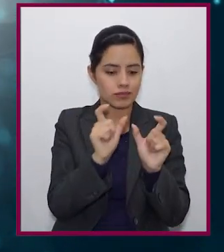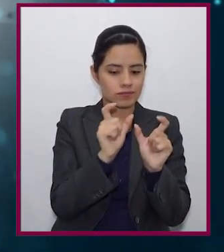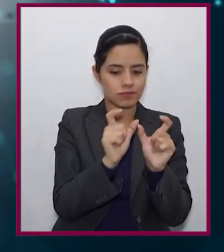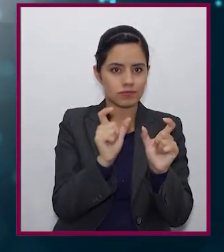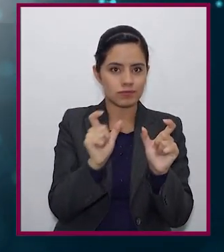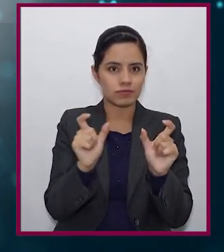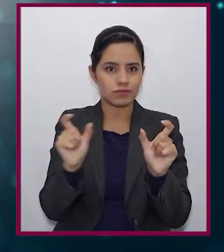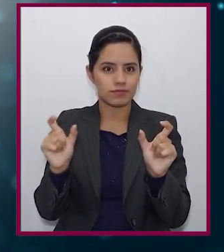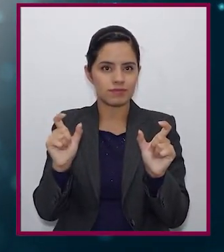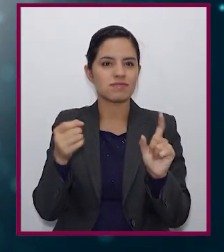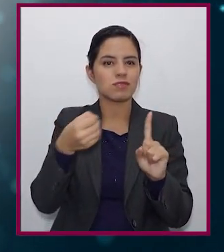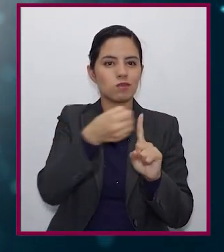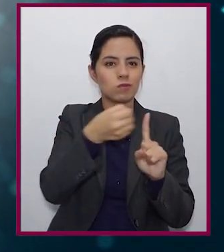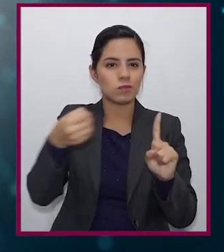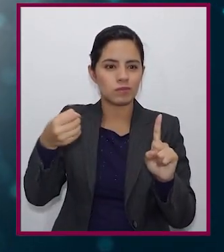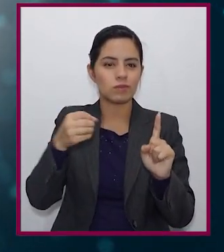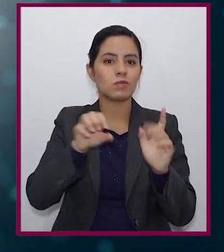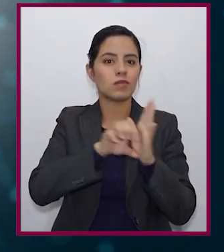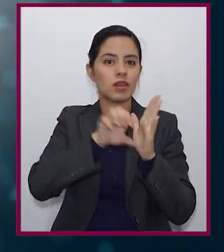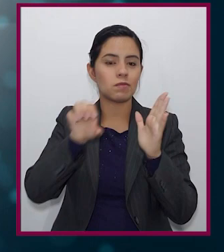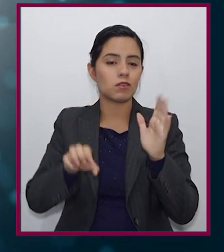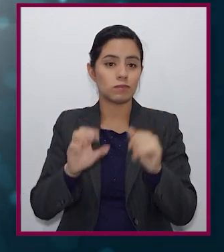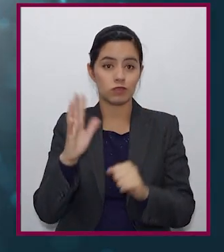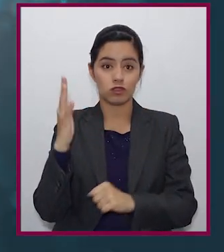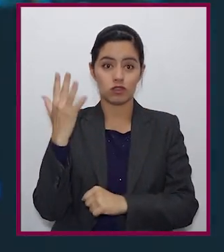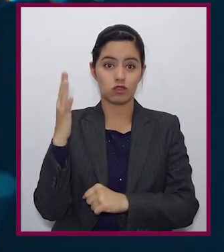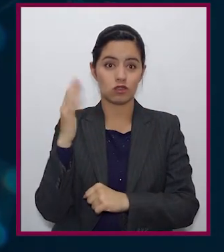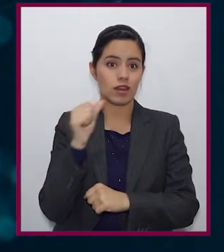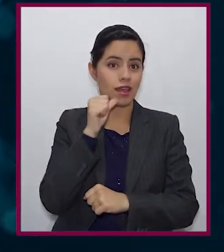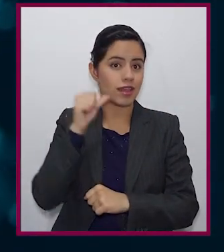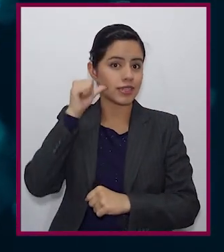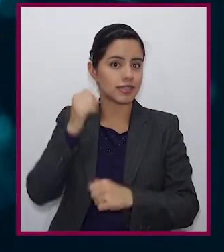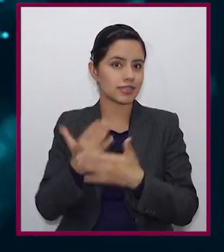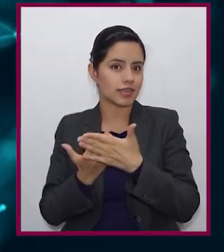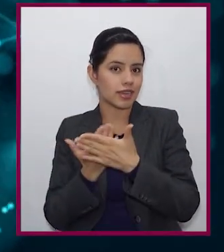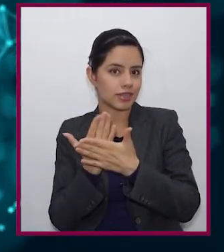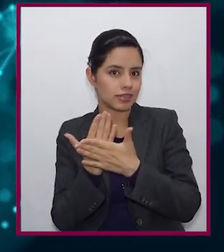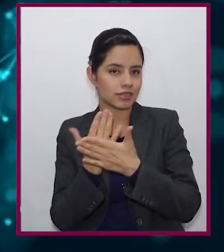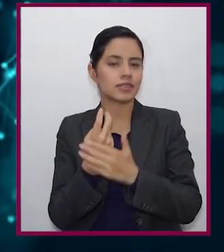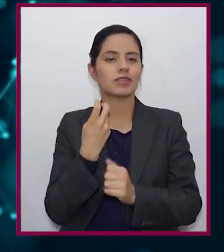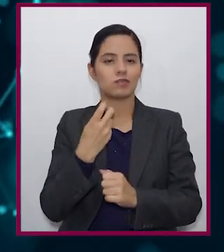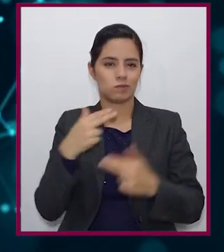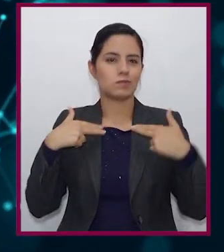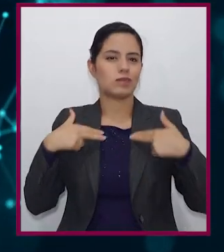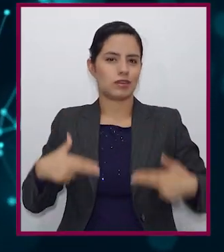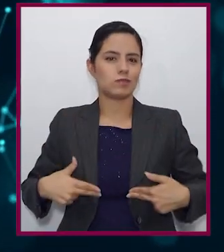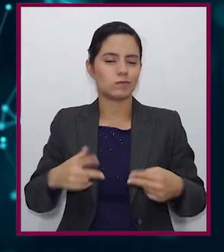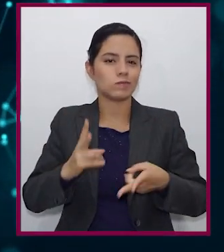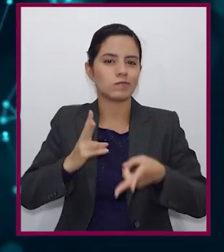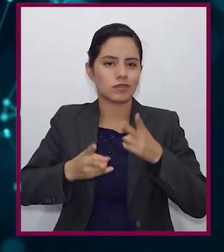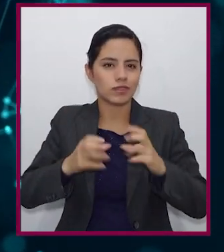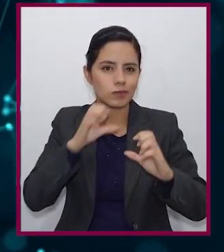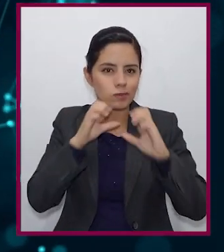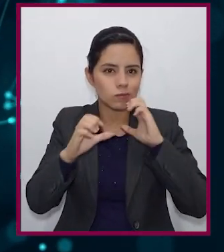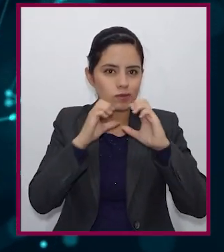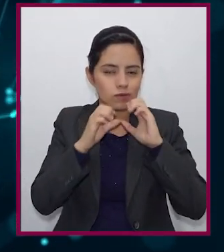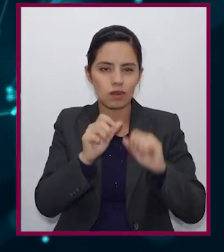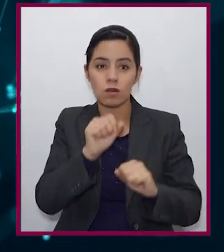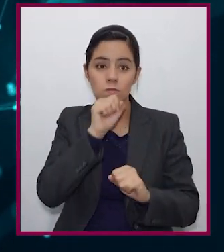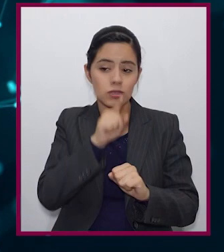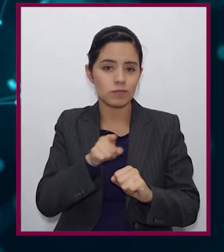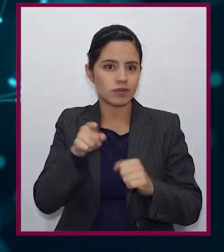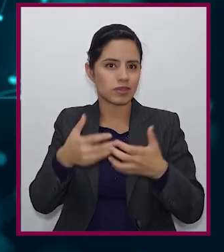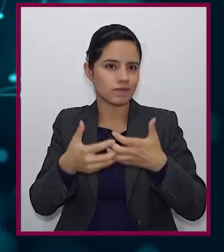oración, como el sol salió ayer. Es así como los seres humanos nos comunicamos. Pasa lo mismo con los lenguajes de